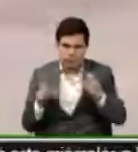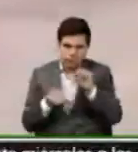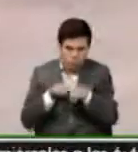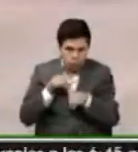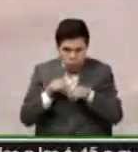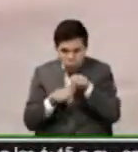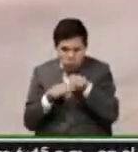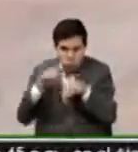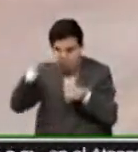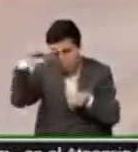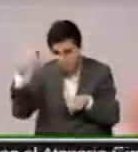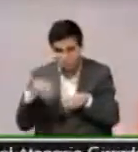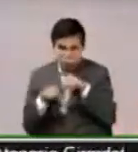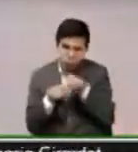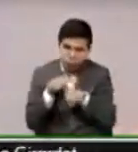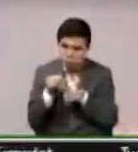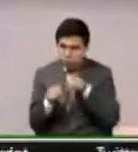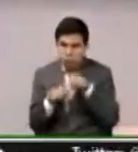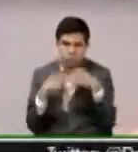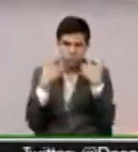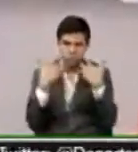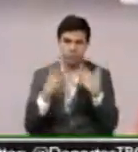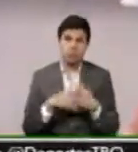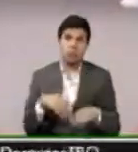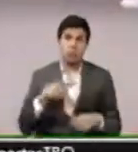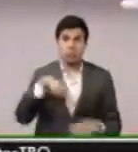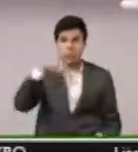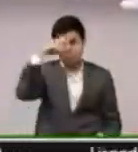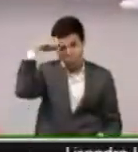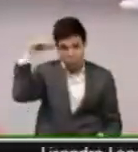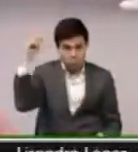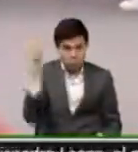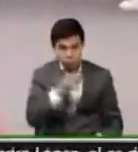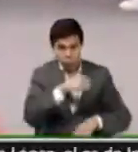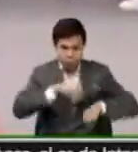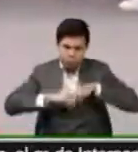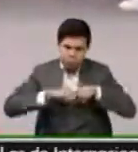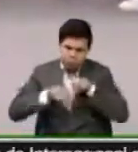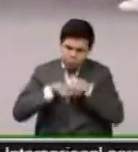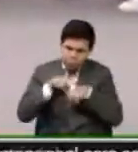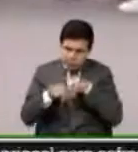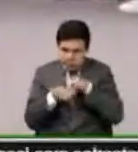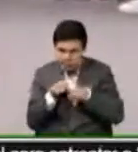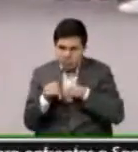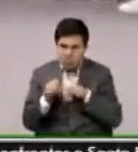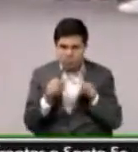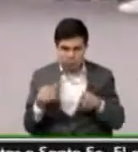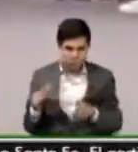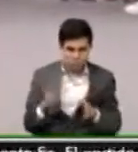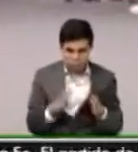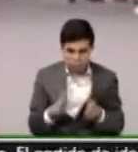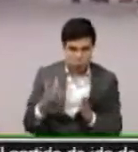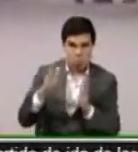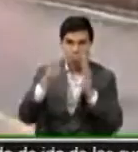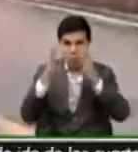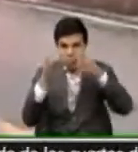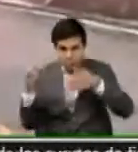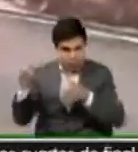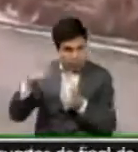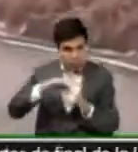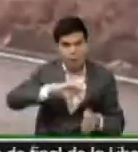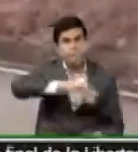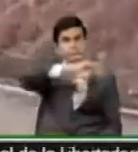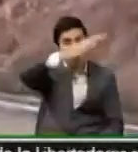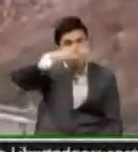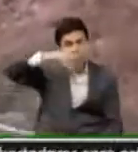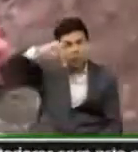adrenalina y velocidad una competencia bastante dura una pista con que se caracteriza bastante la montaña el último